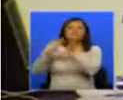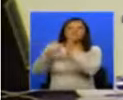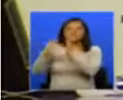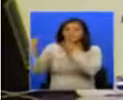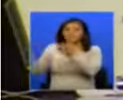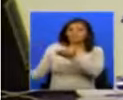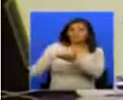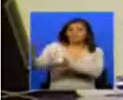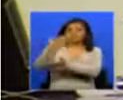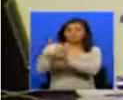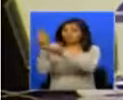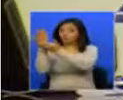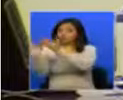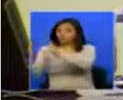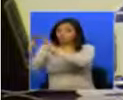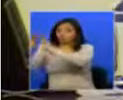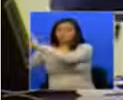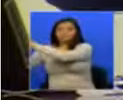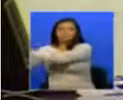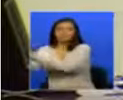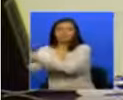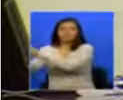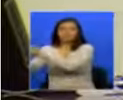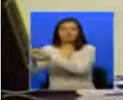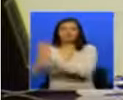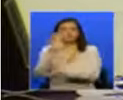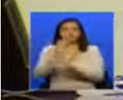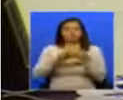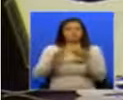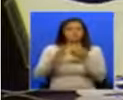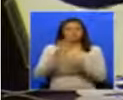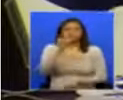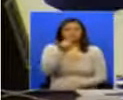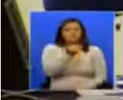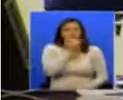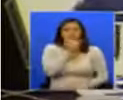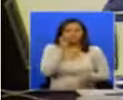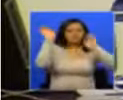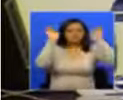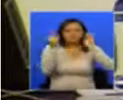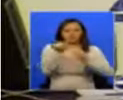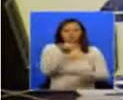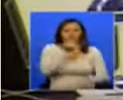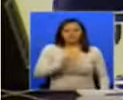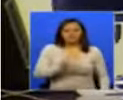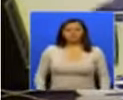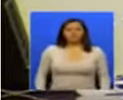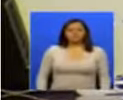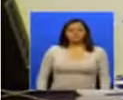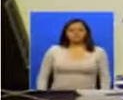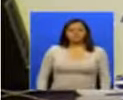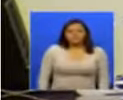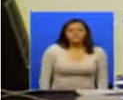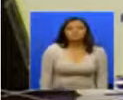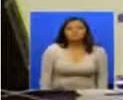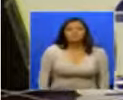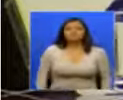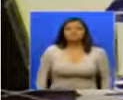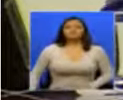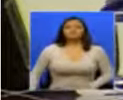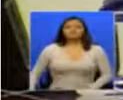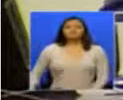sí era desahorro. Porque vendíamos activos, riqueza acumulada, para supuestamente ayudar a los